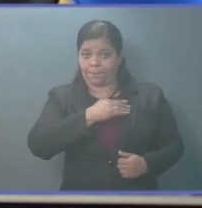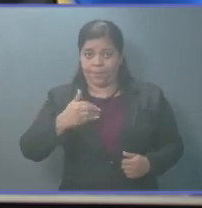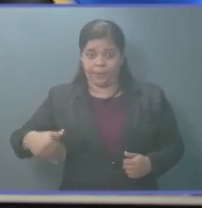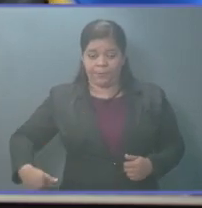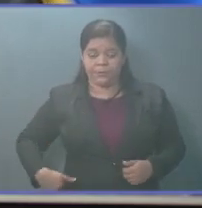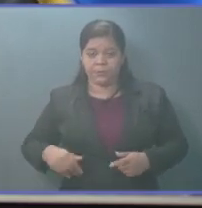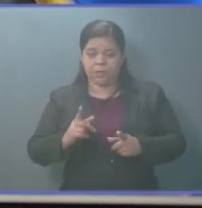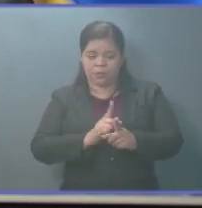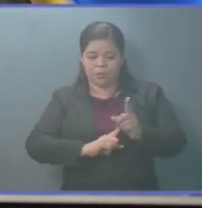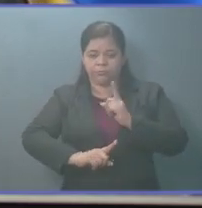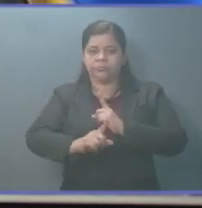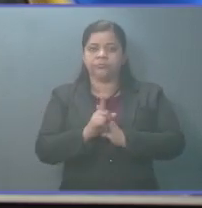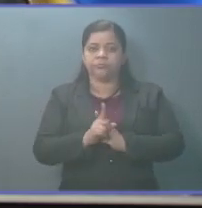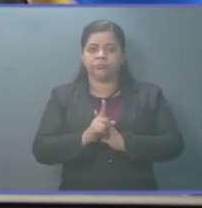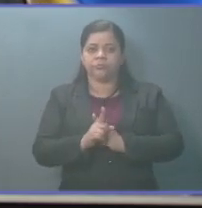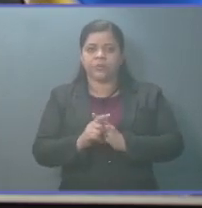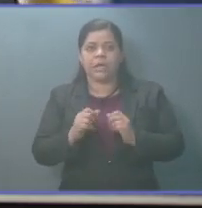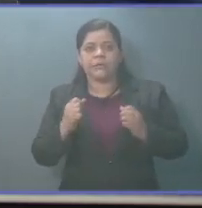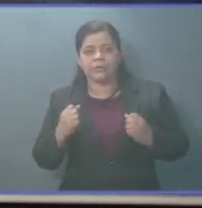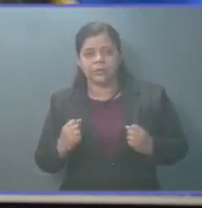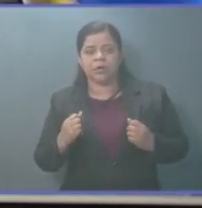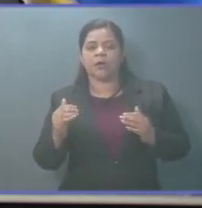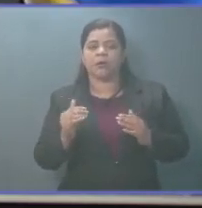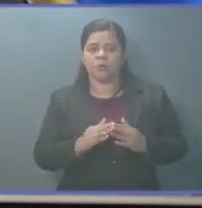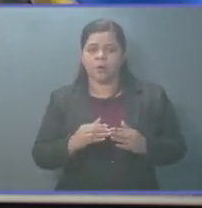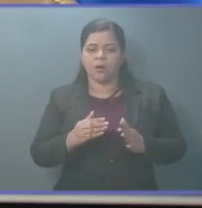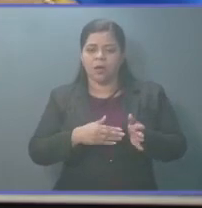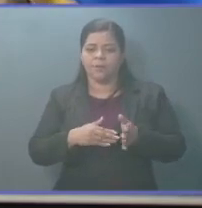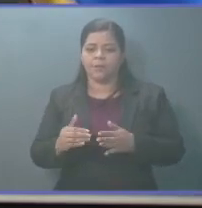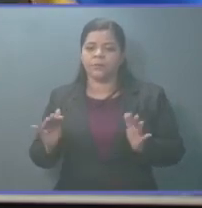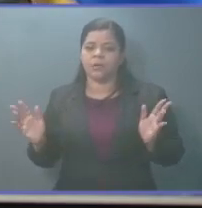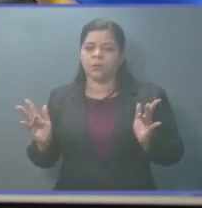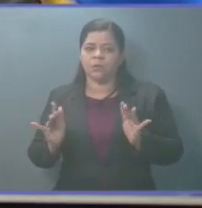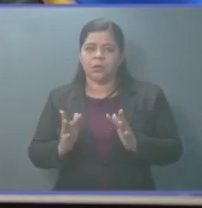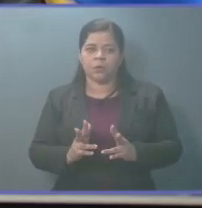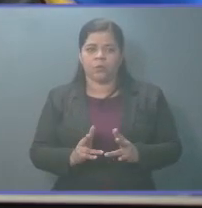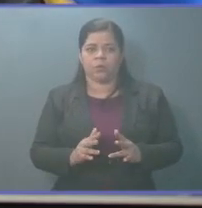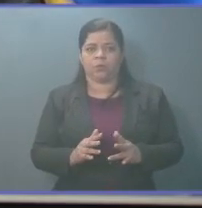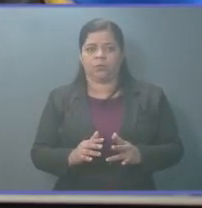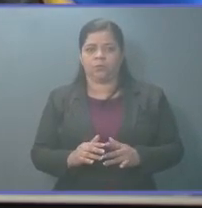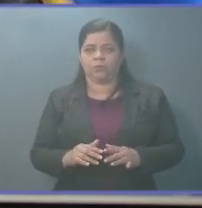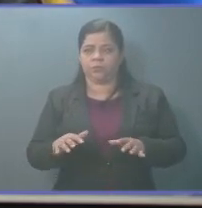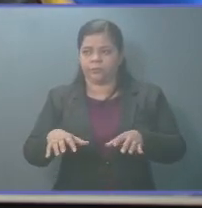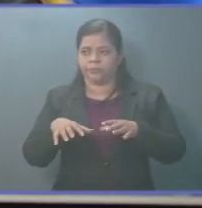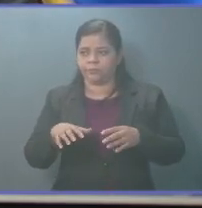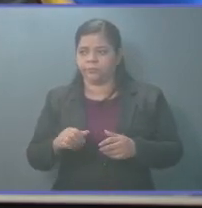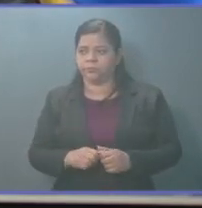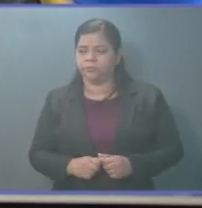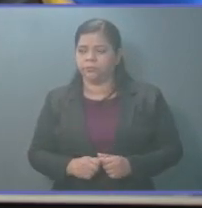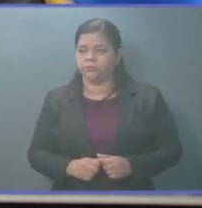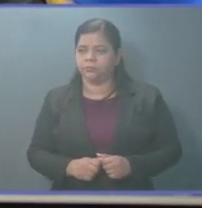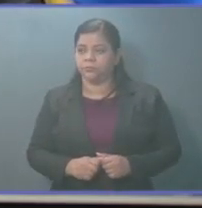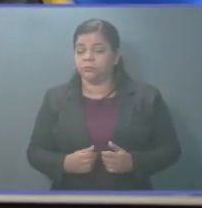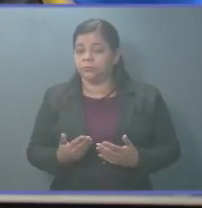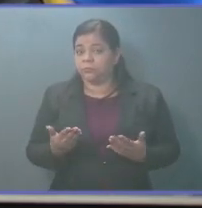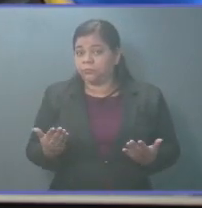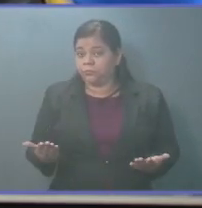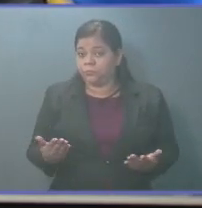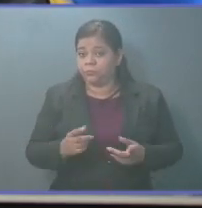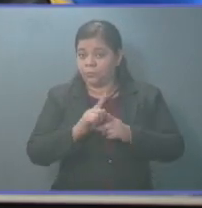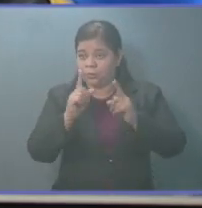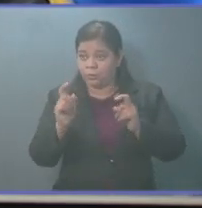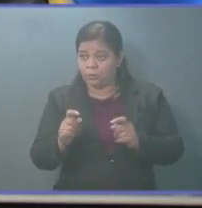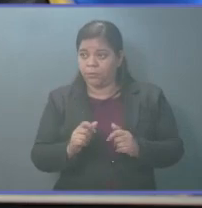de la Asamblea Legislativa y abriese una sesión plenaria? Entonces la pregunta